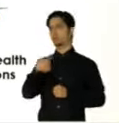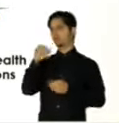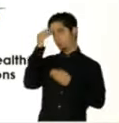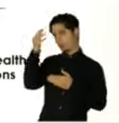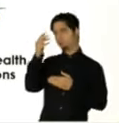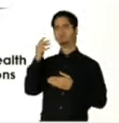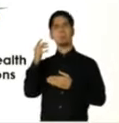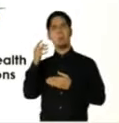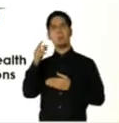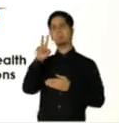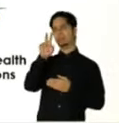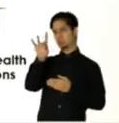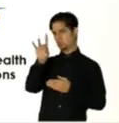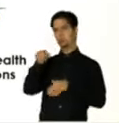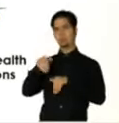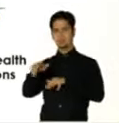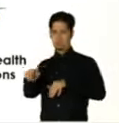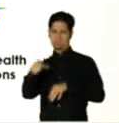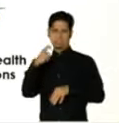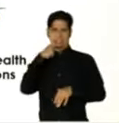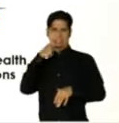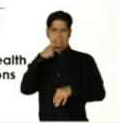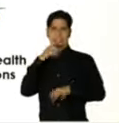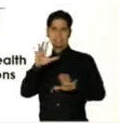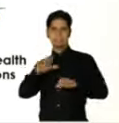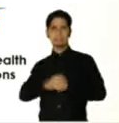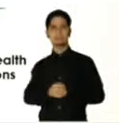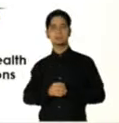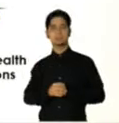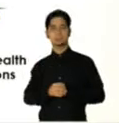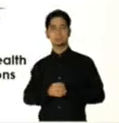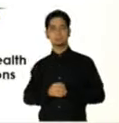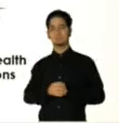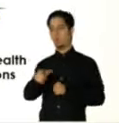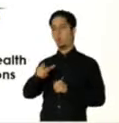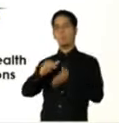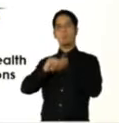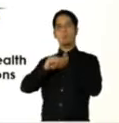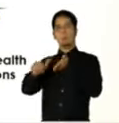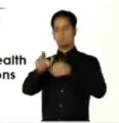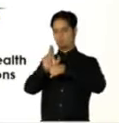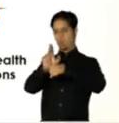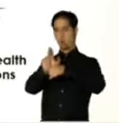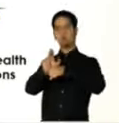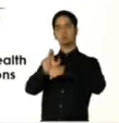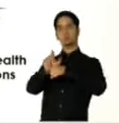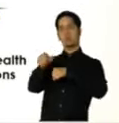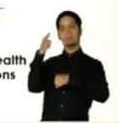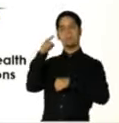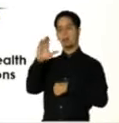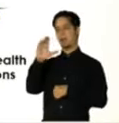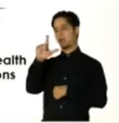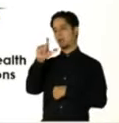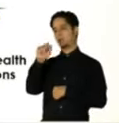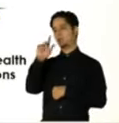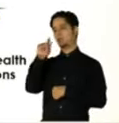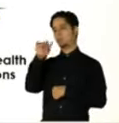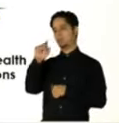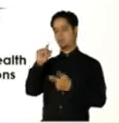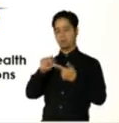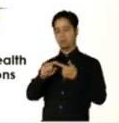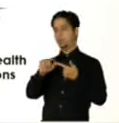de marzo, que esto fue bien reciente, emitió una autorización de uso de emergencia para cloroquina y